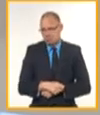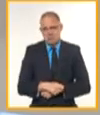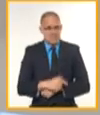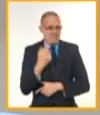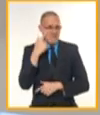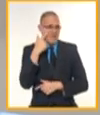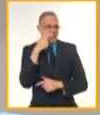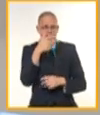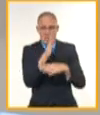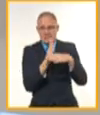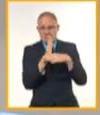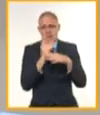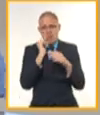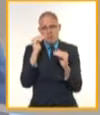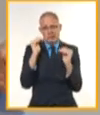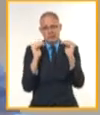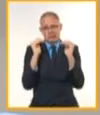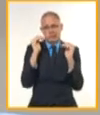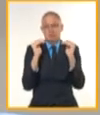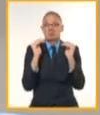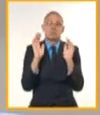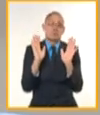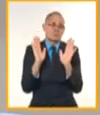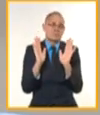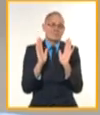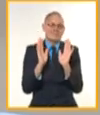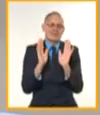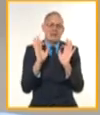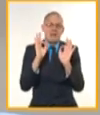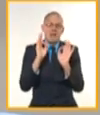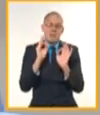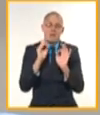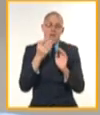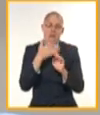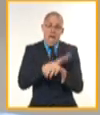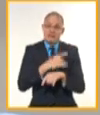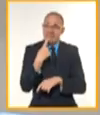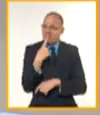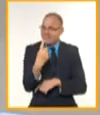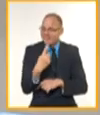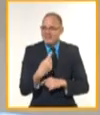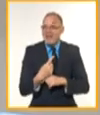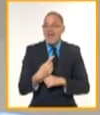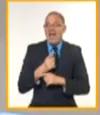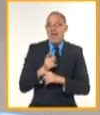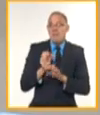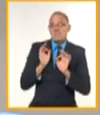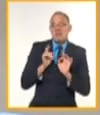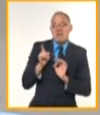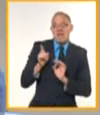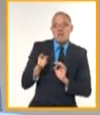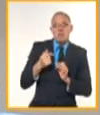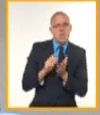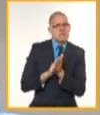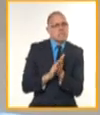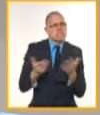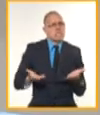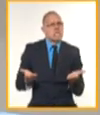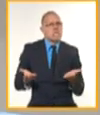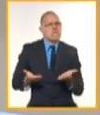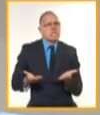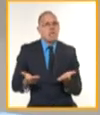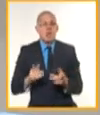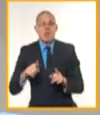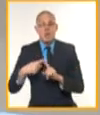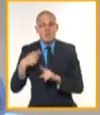razones, que es algo que yo lo había comentado anteriormente, se están apurando a gobernar por órdenes ejecutivas